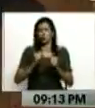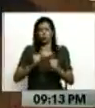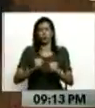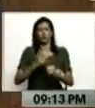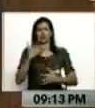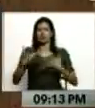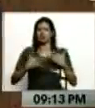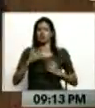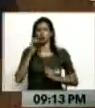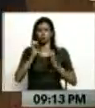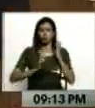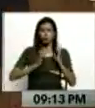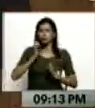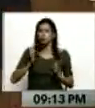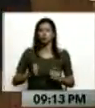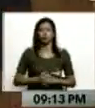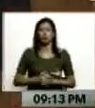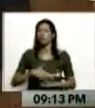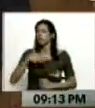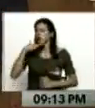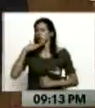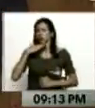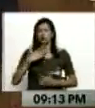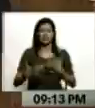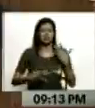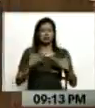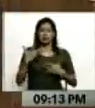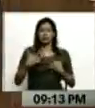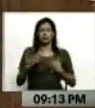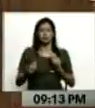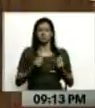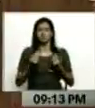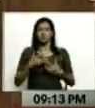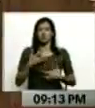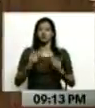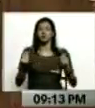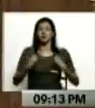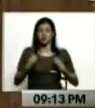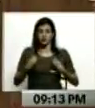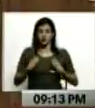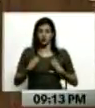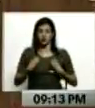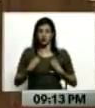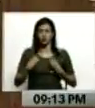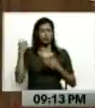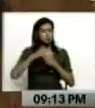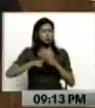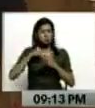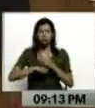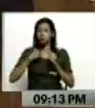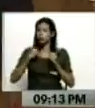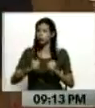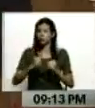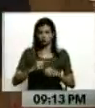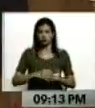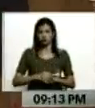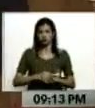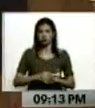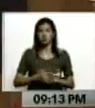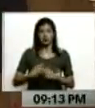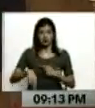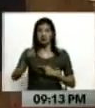haciéndolo intenso en los sentimientos intenso en lo viv cada minuto intenso en lo